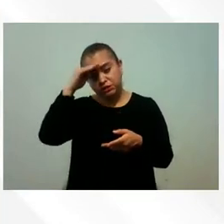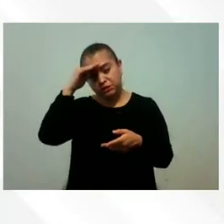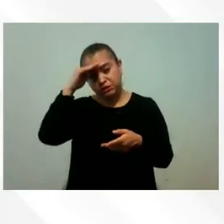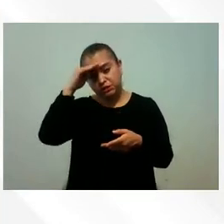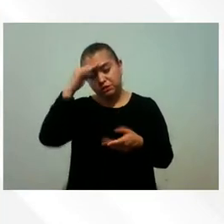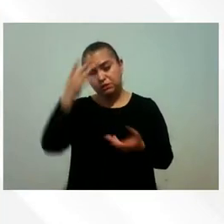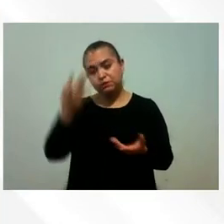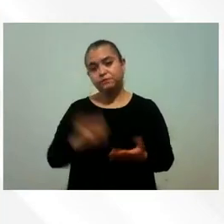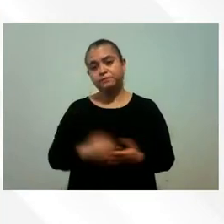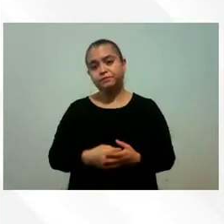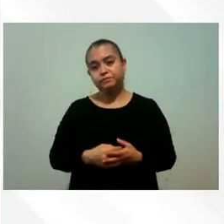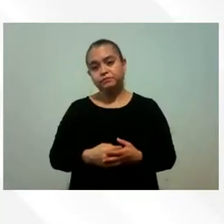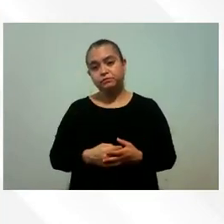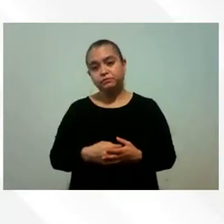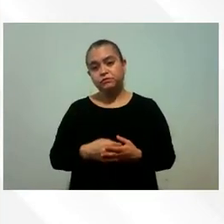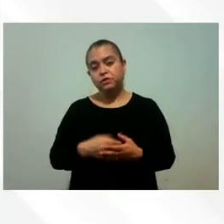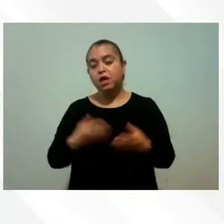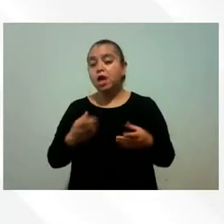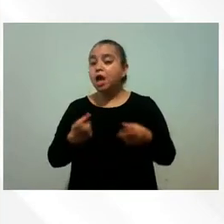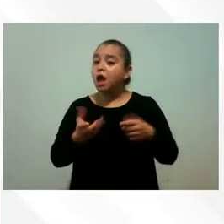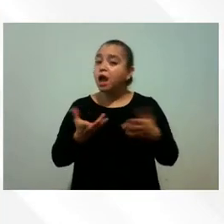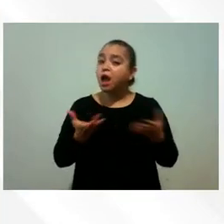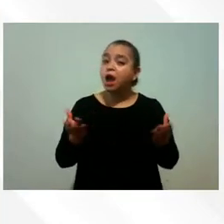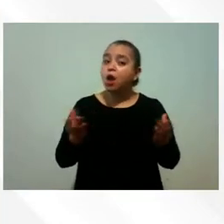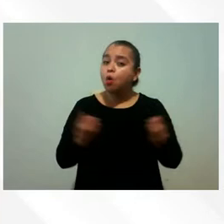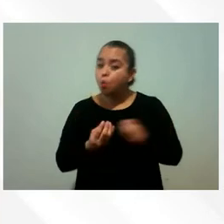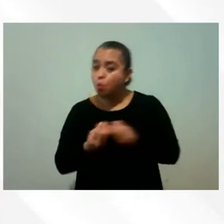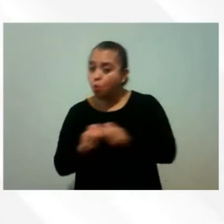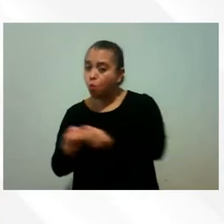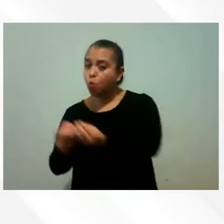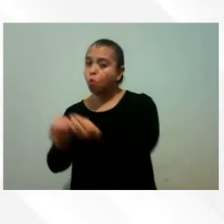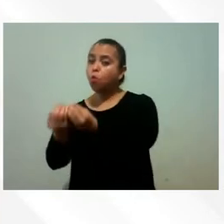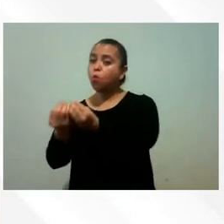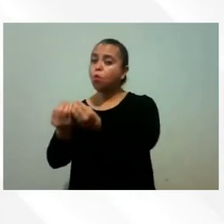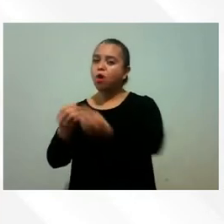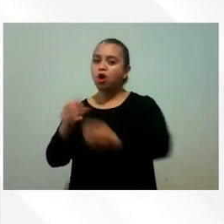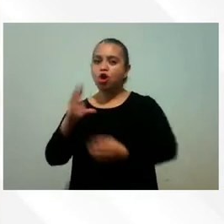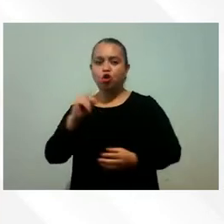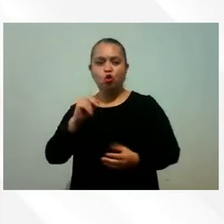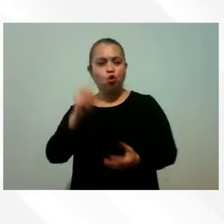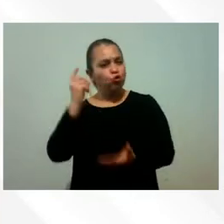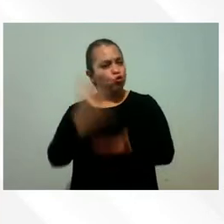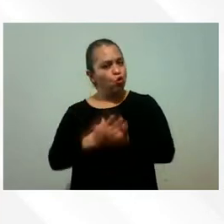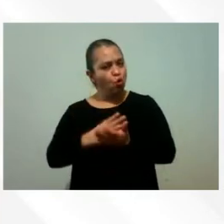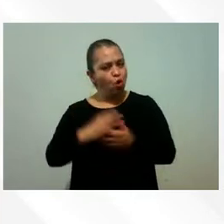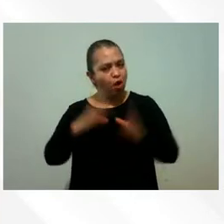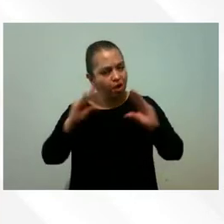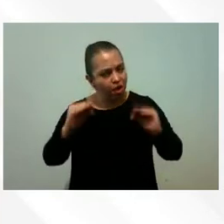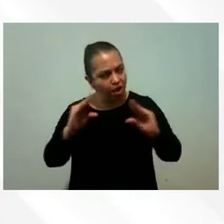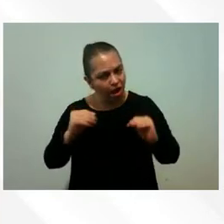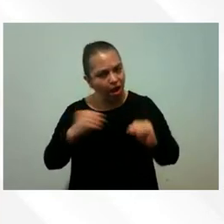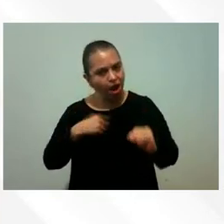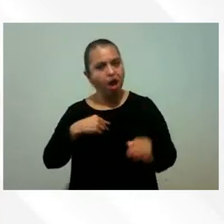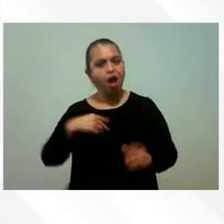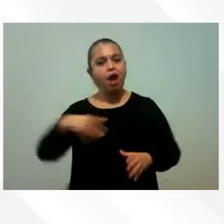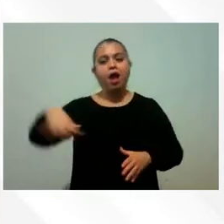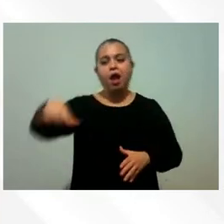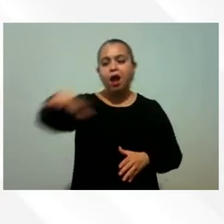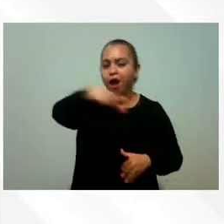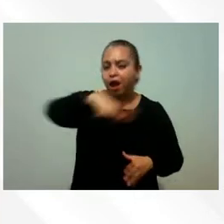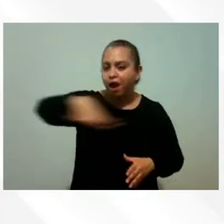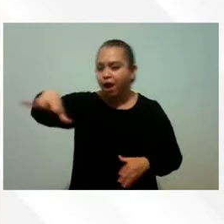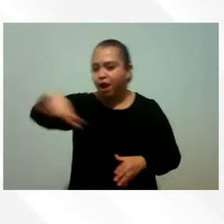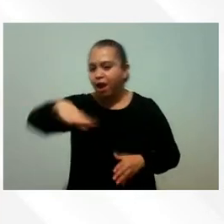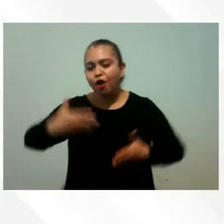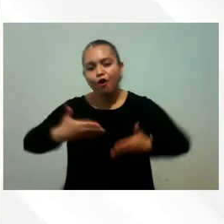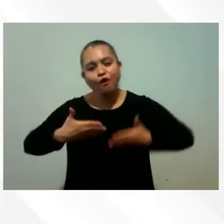Ceci nos dice, el acompañamiento y no solo la enseñanza marcan la diferencia. Crear el clima de confianza, respeto